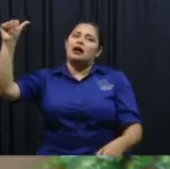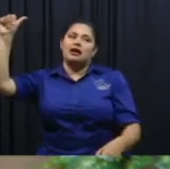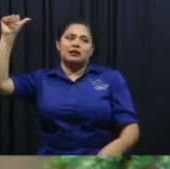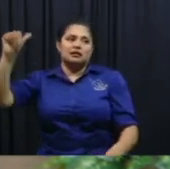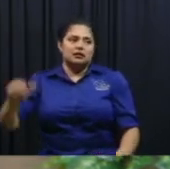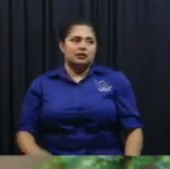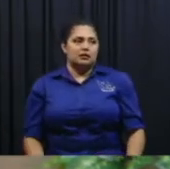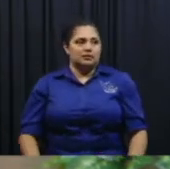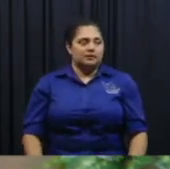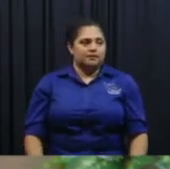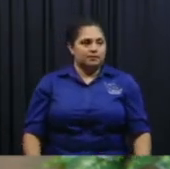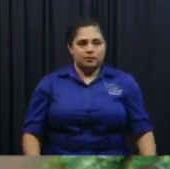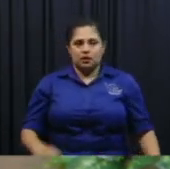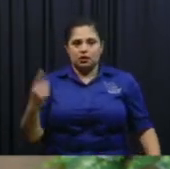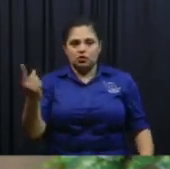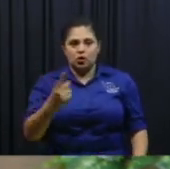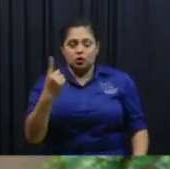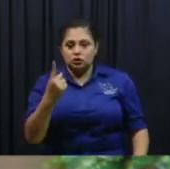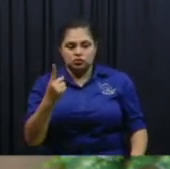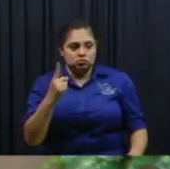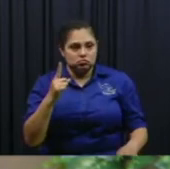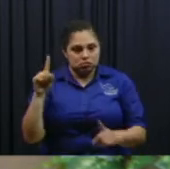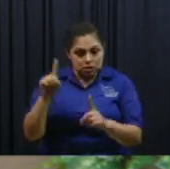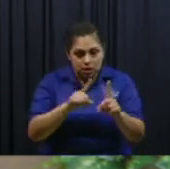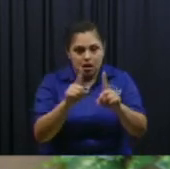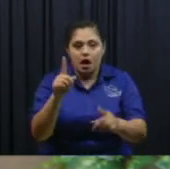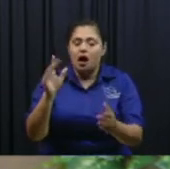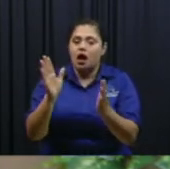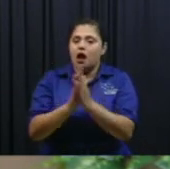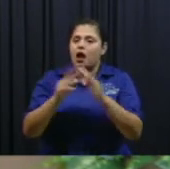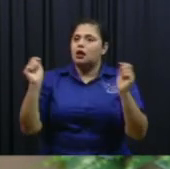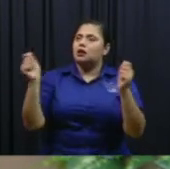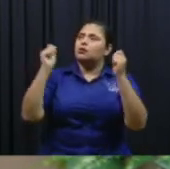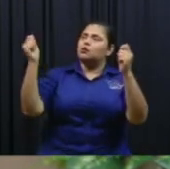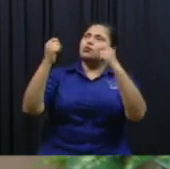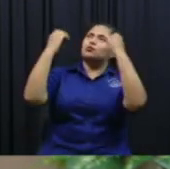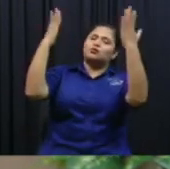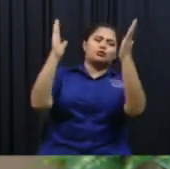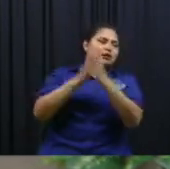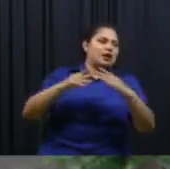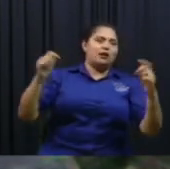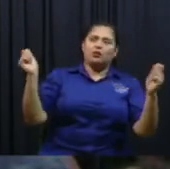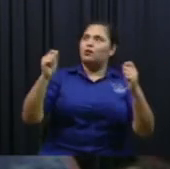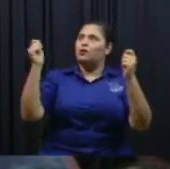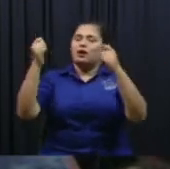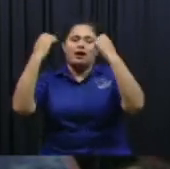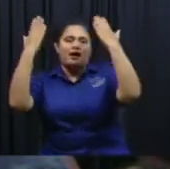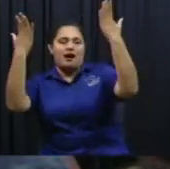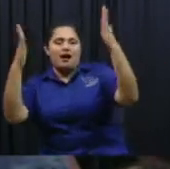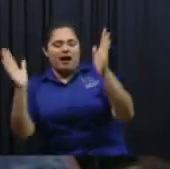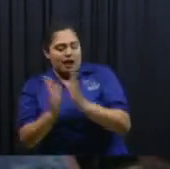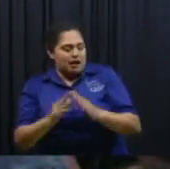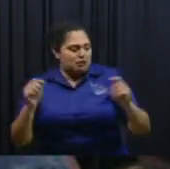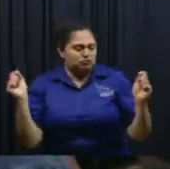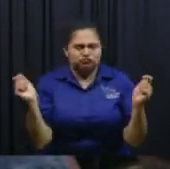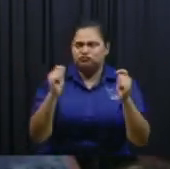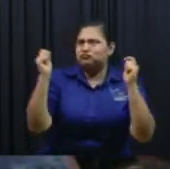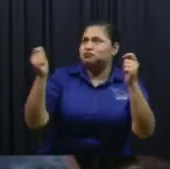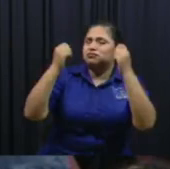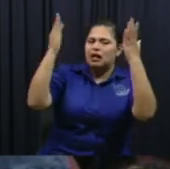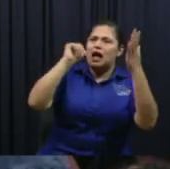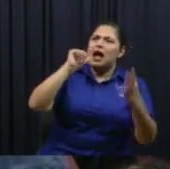y sigue y toda la gente lo sigue aleluya aleluya aleluya